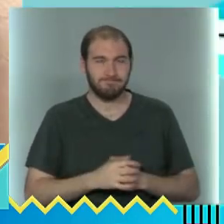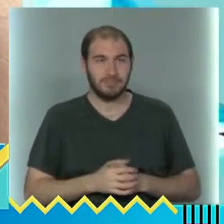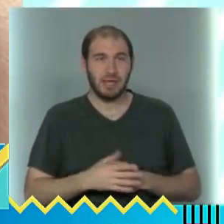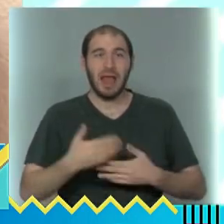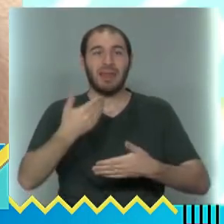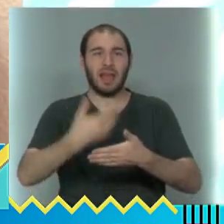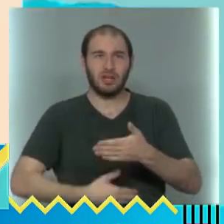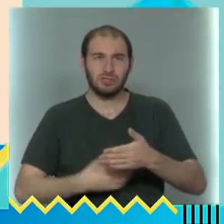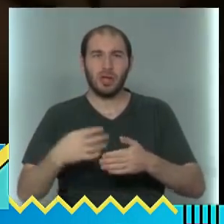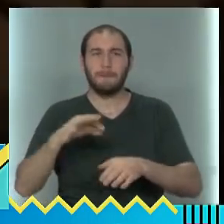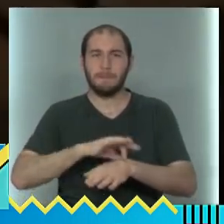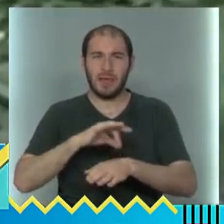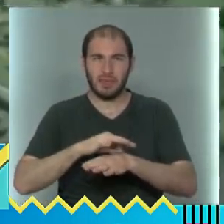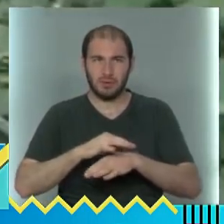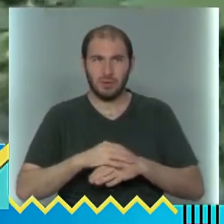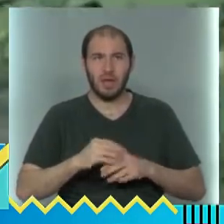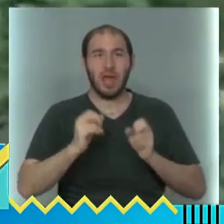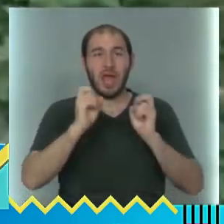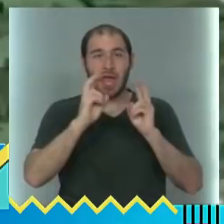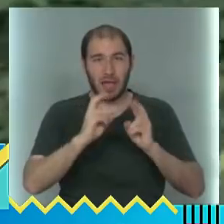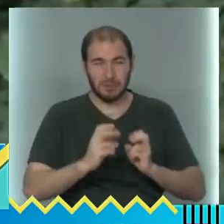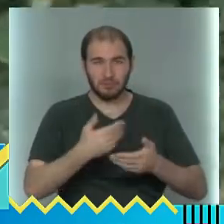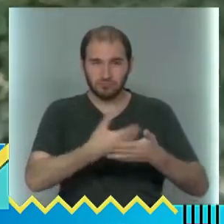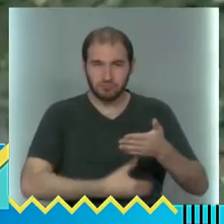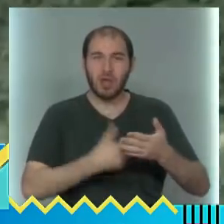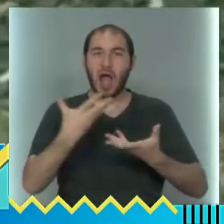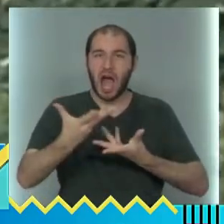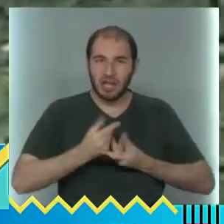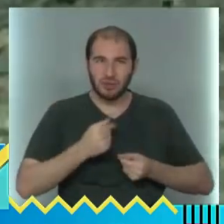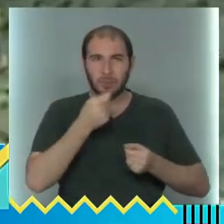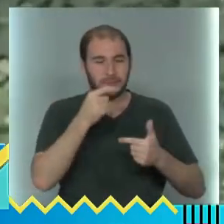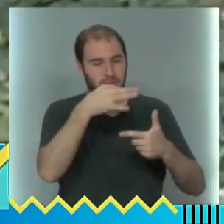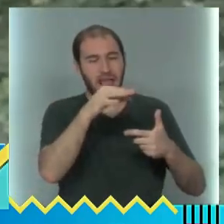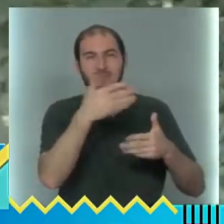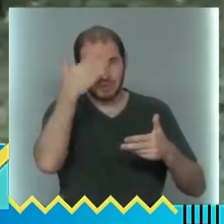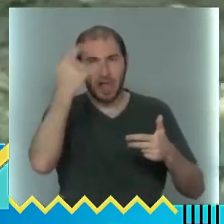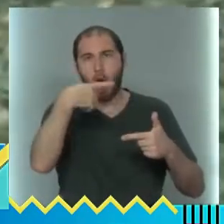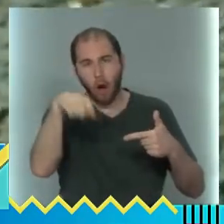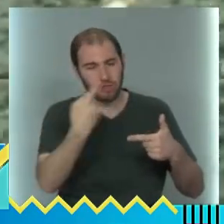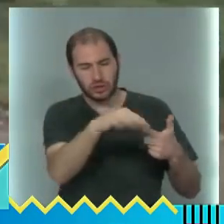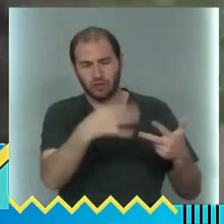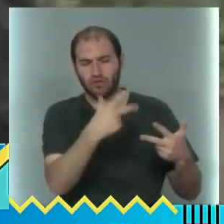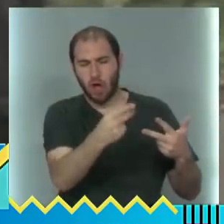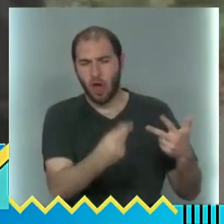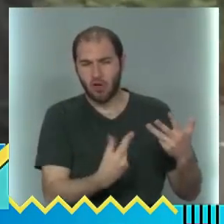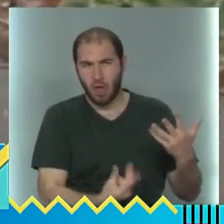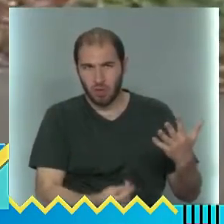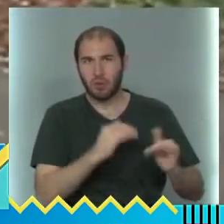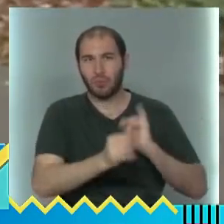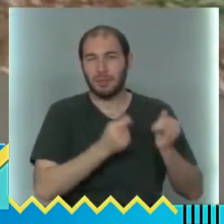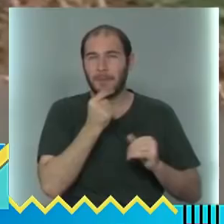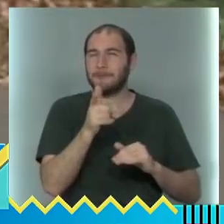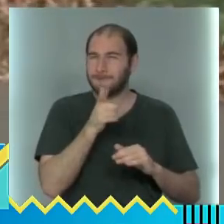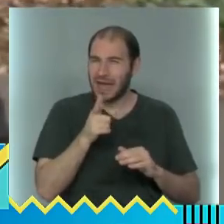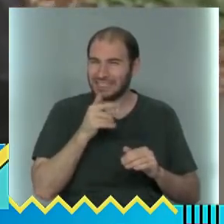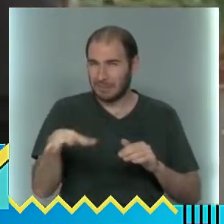un diagnóstico clínico. Hay estudios que nos sirven para descartar estas otras enfermedades que te nombraba recién, que pueden simular